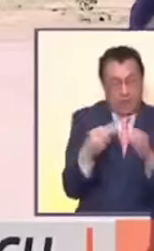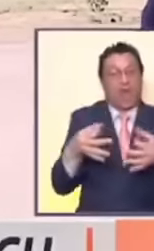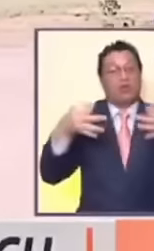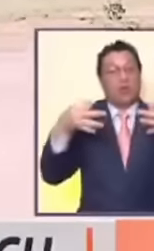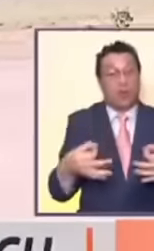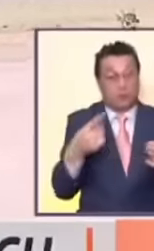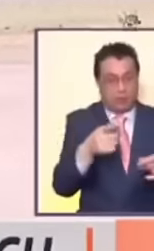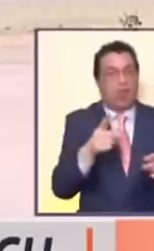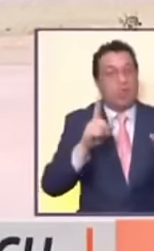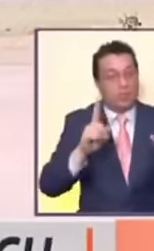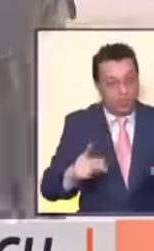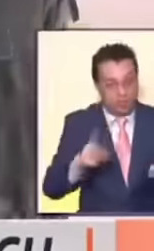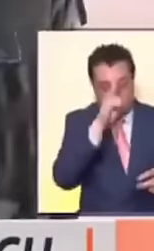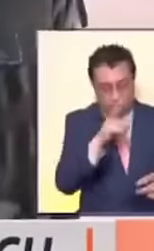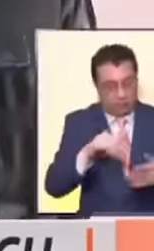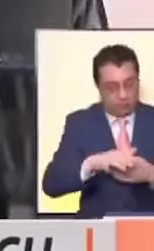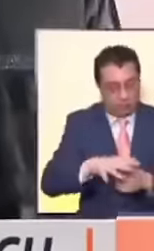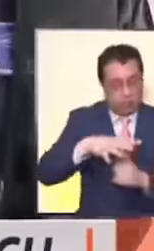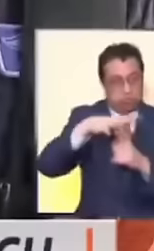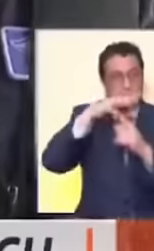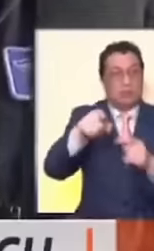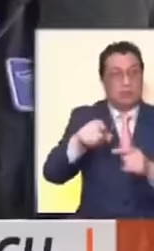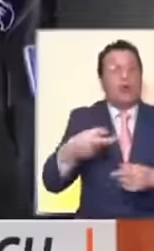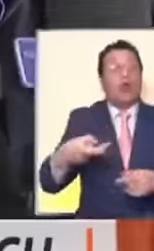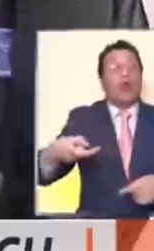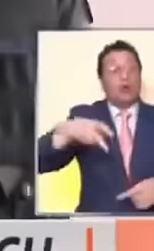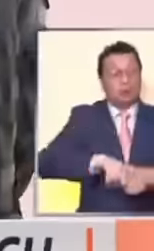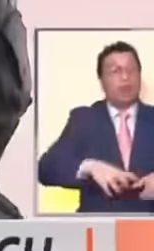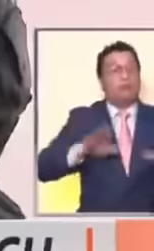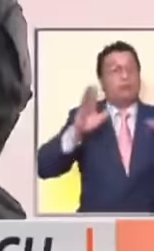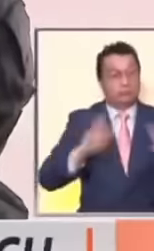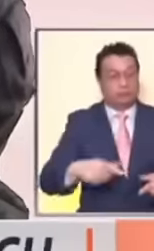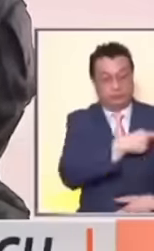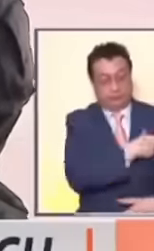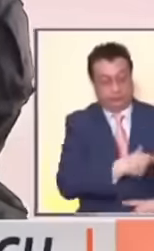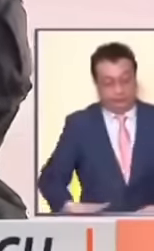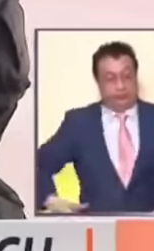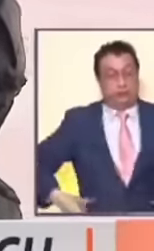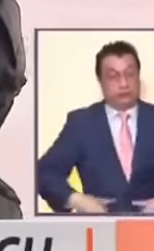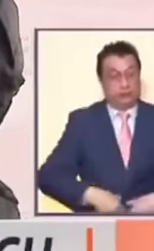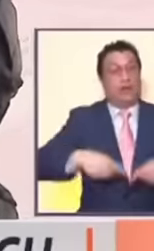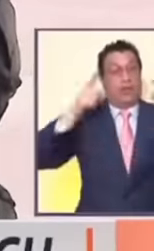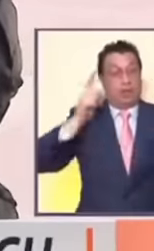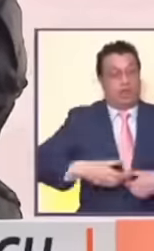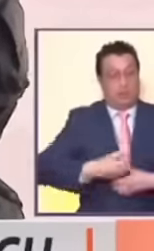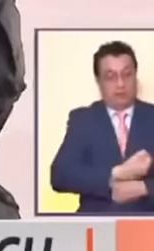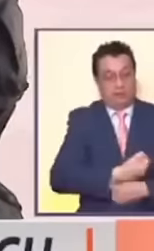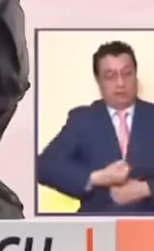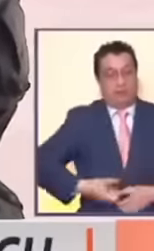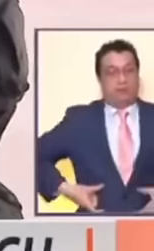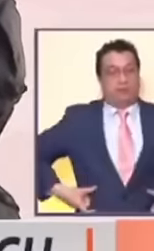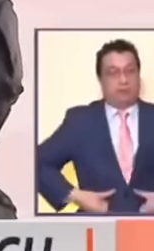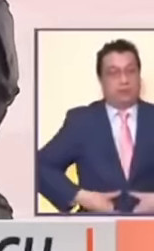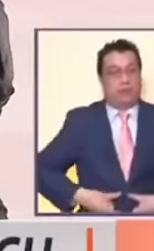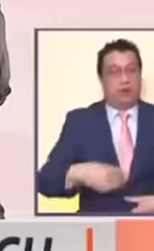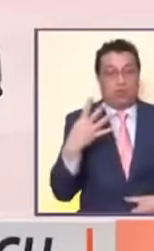mantengan durante el vuelo. Un Okay. asiento les voy a pedir que en todo momento se mantengan con los cinturones de seguridad abrochados. Los cinturones de